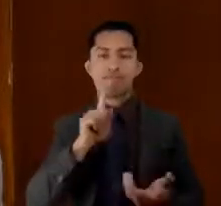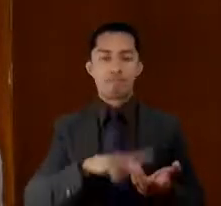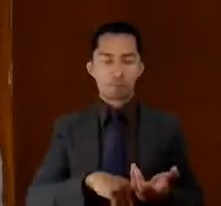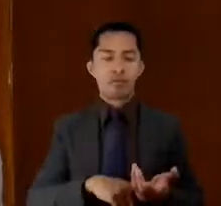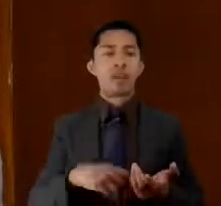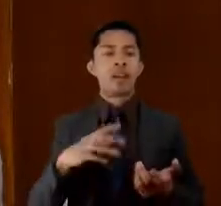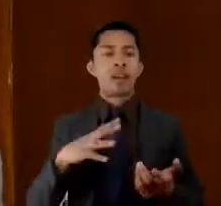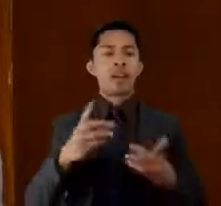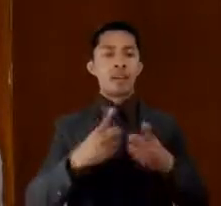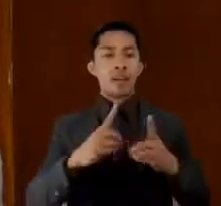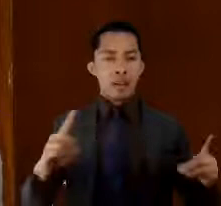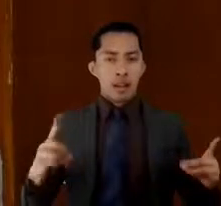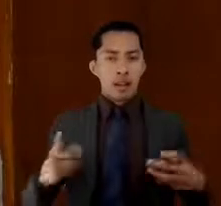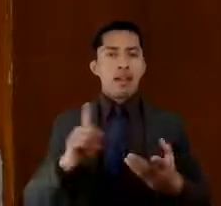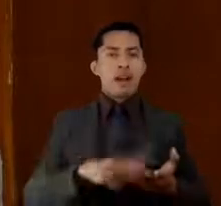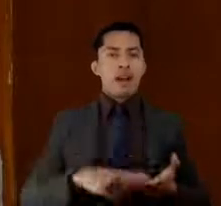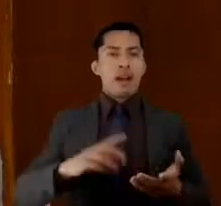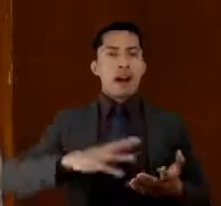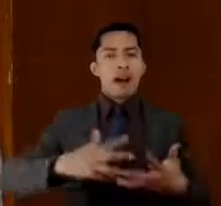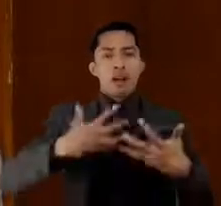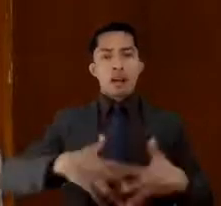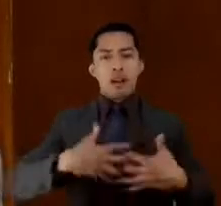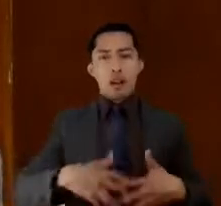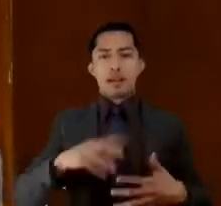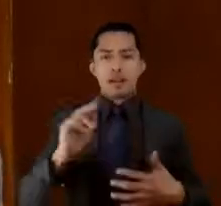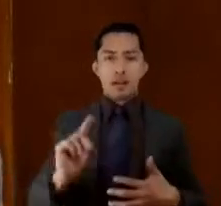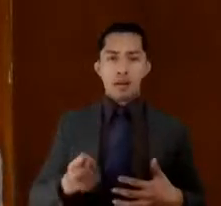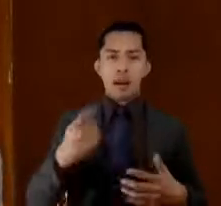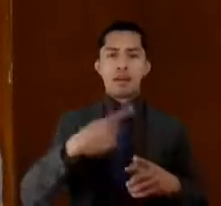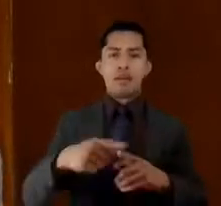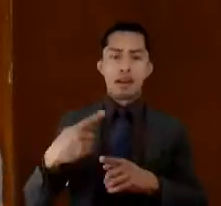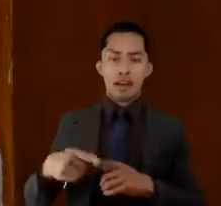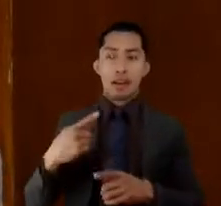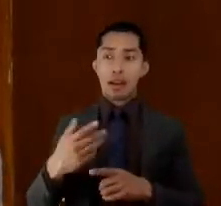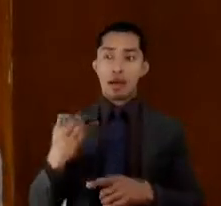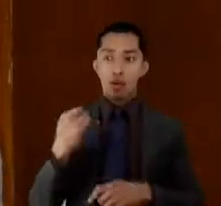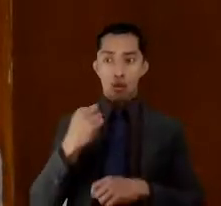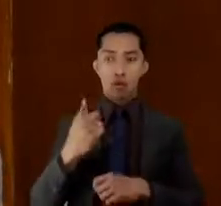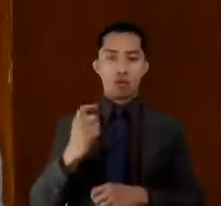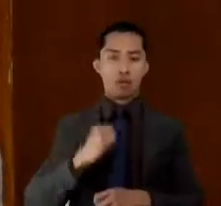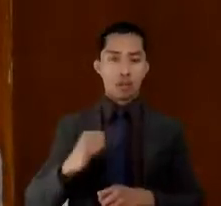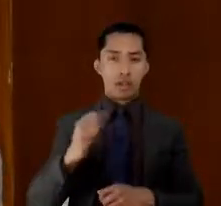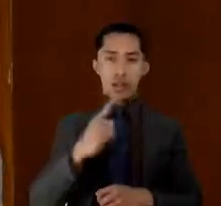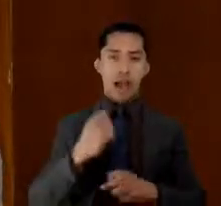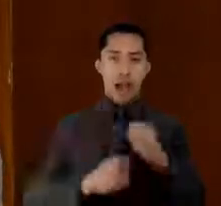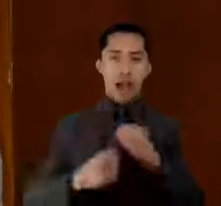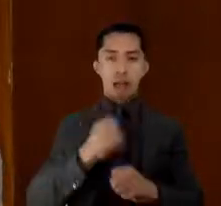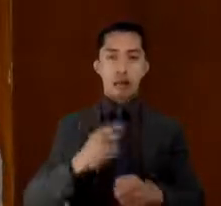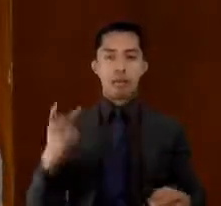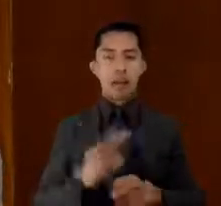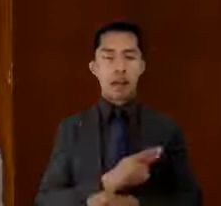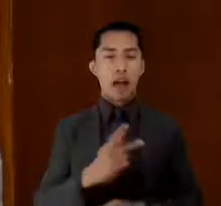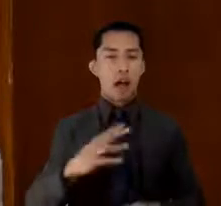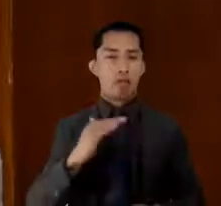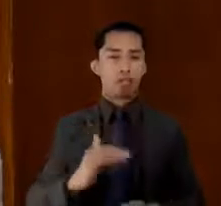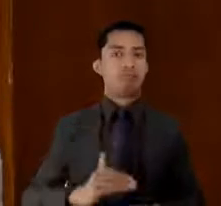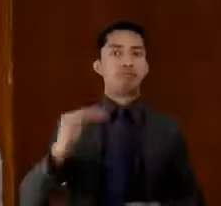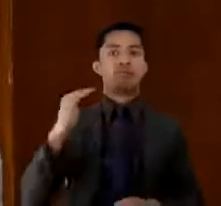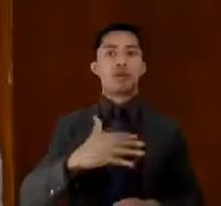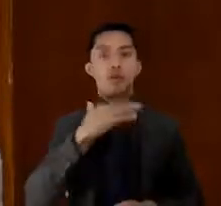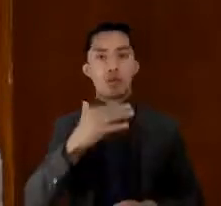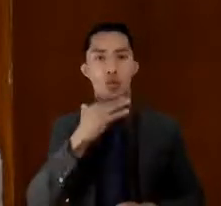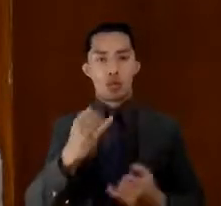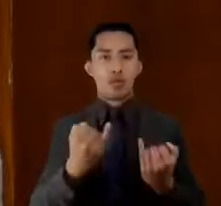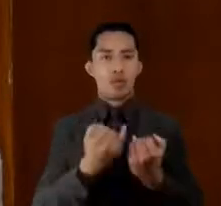desarrollo de las revoluciones industrial y tecnológica produjeron a lo largo del último siglo un repunte inédito de la contaminación y la